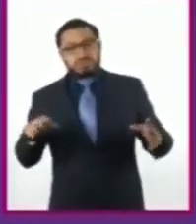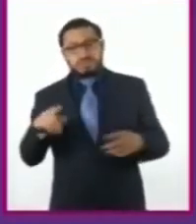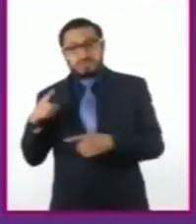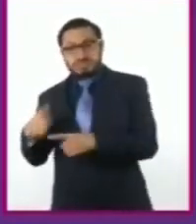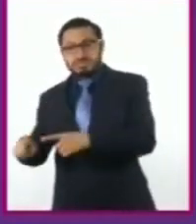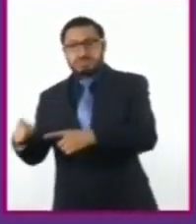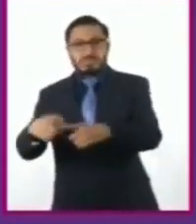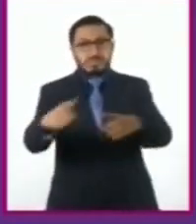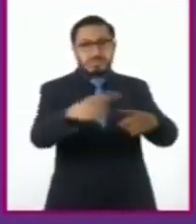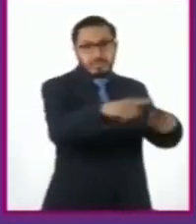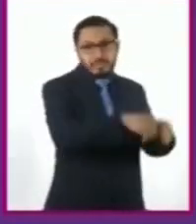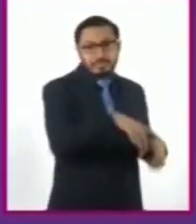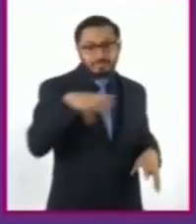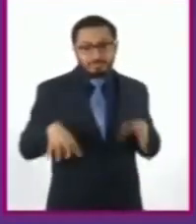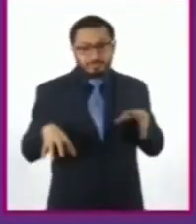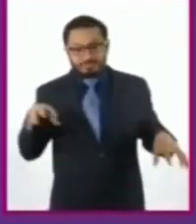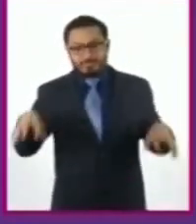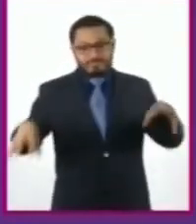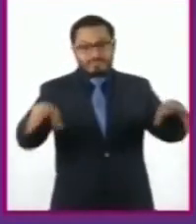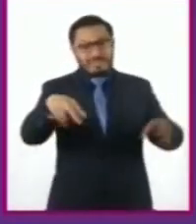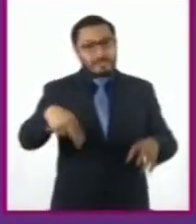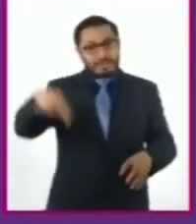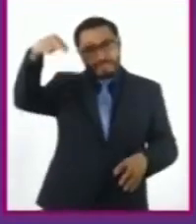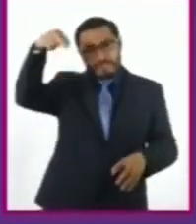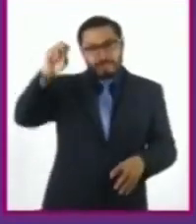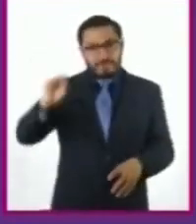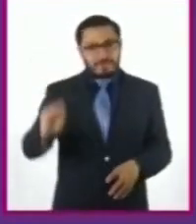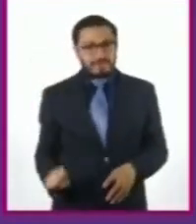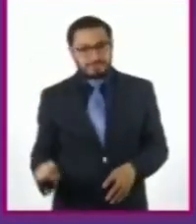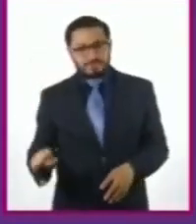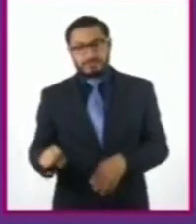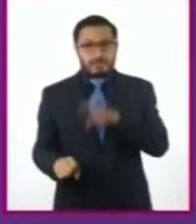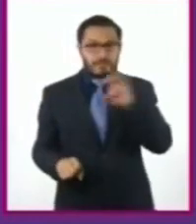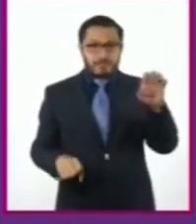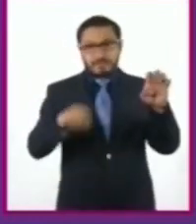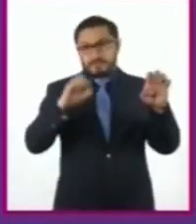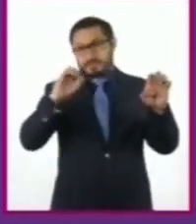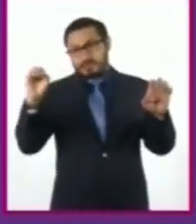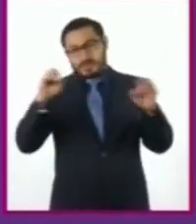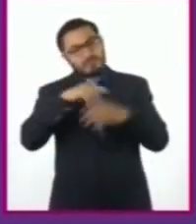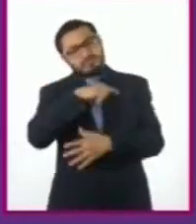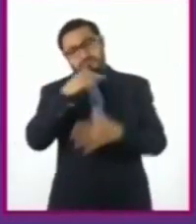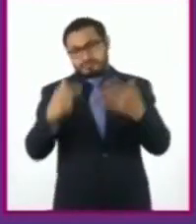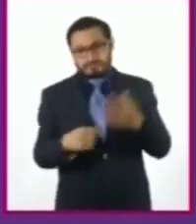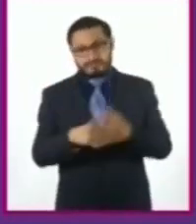diferentes provincias, hacia el norte, hacia el sur, hacia el este, hacia el occidente,